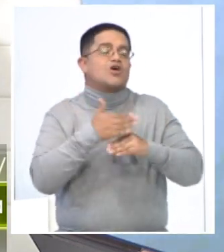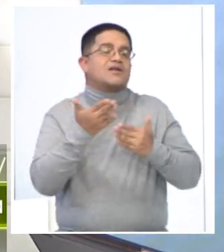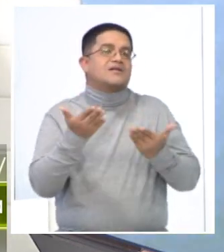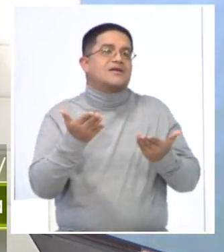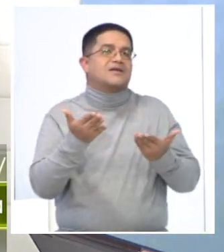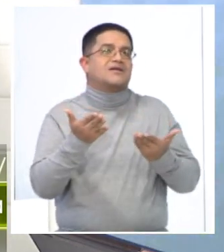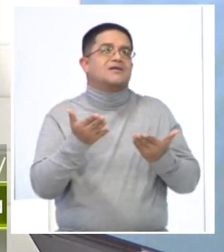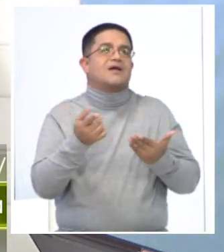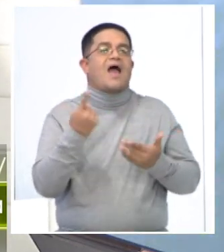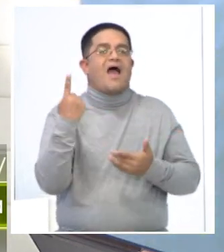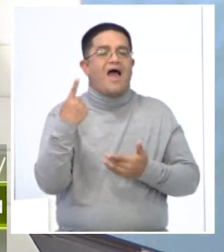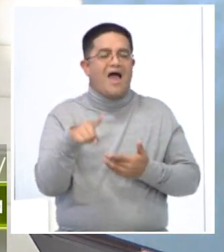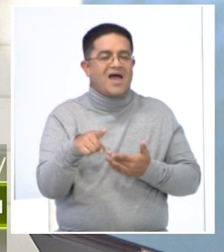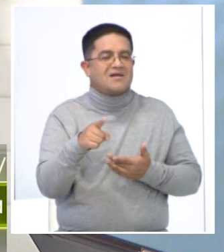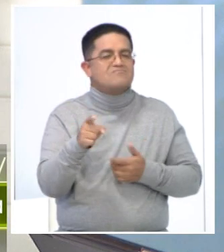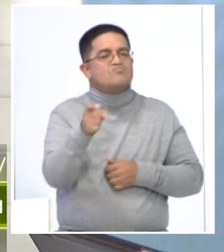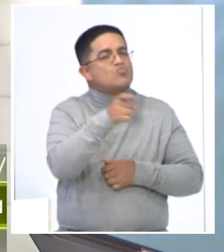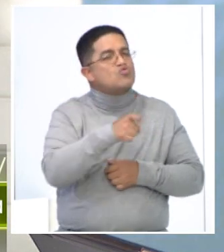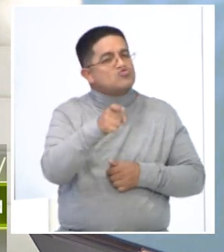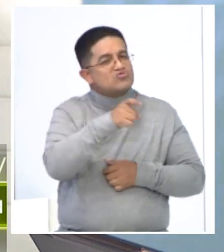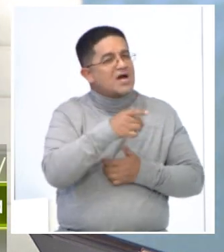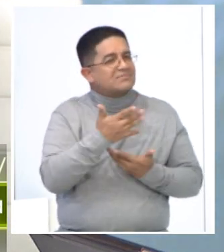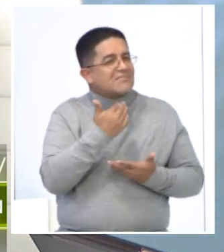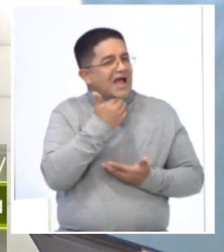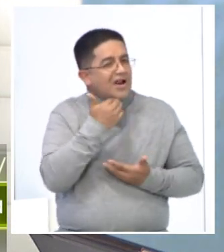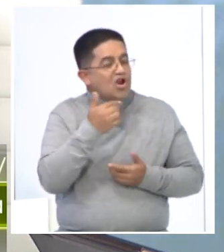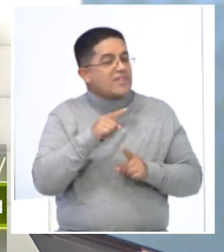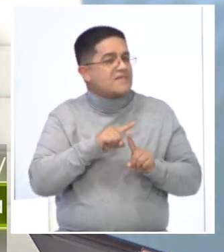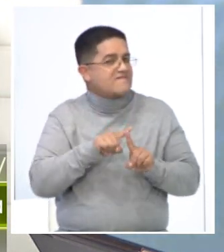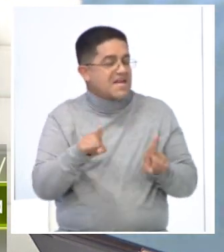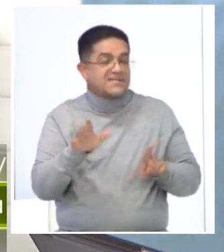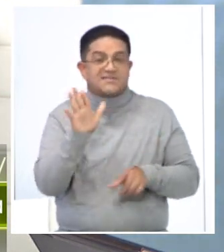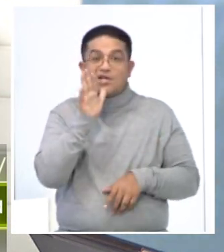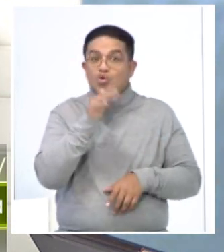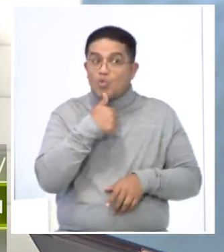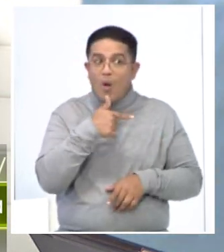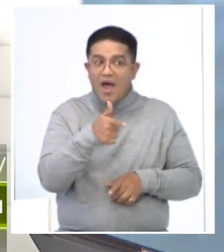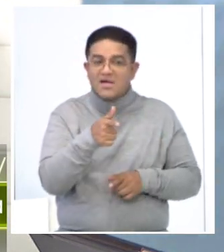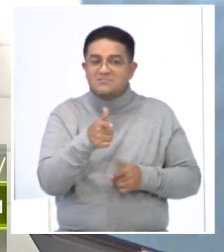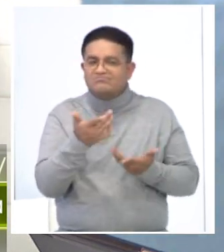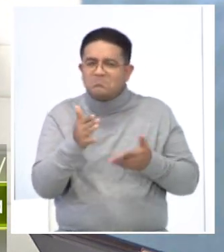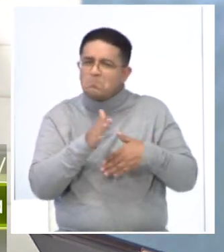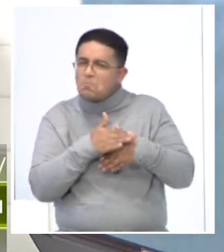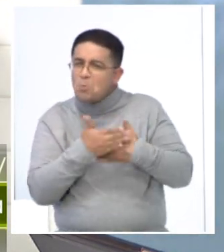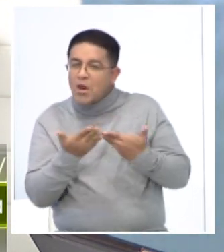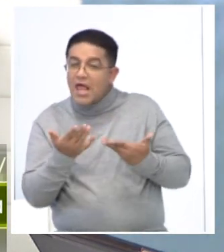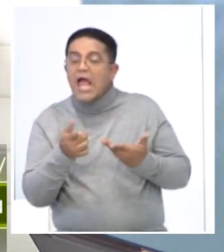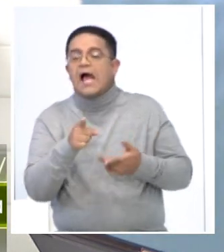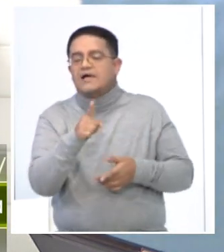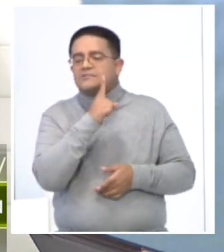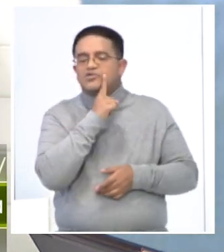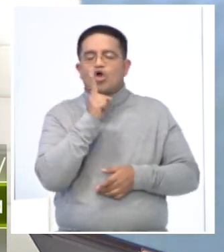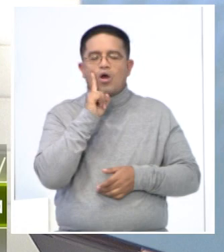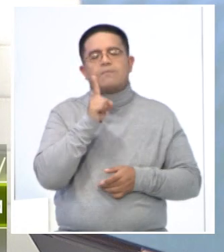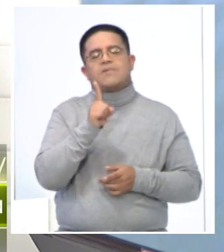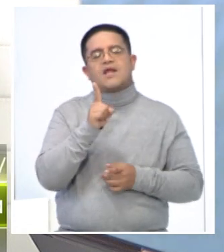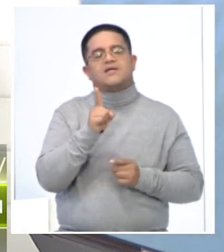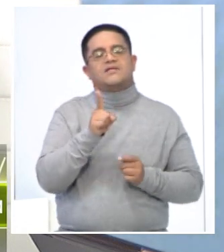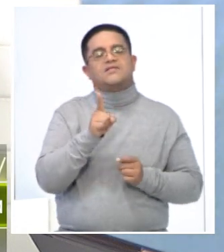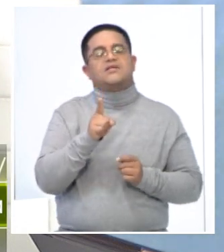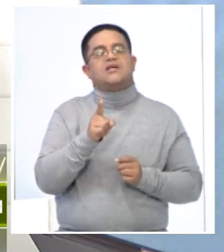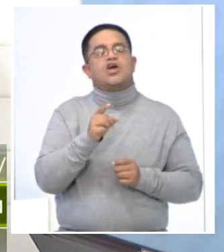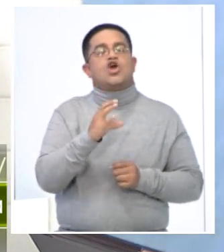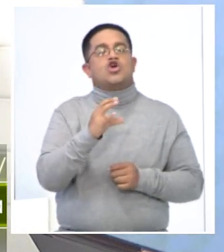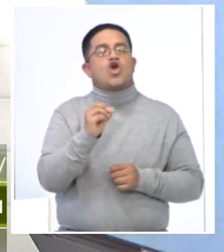covid hay que buscar una causa diferente si no se consigue esa causa Entonces se plantea en un síndrome post covid eso Puede